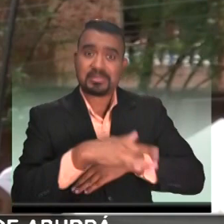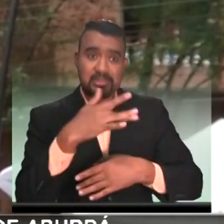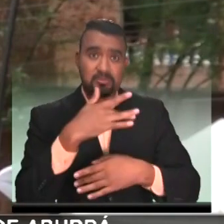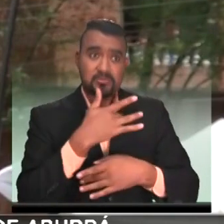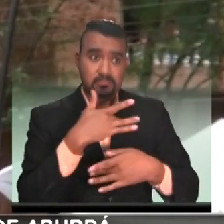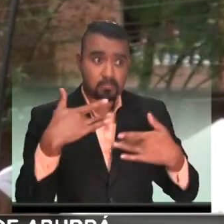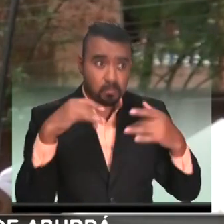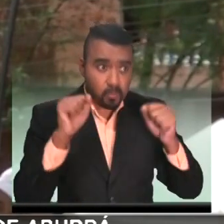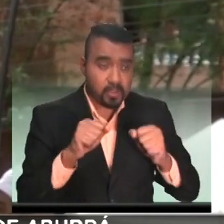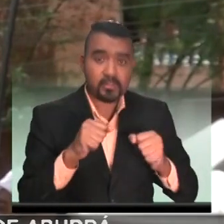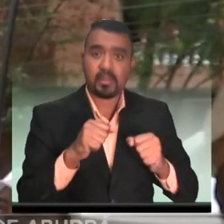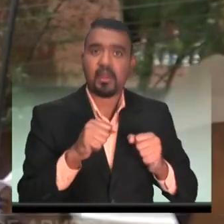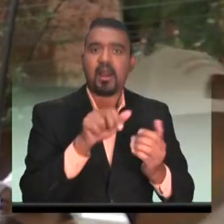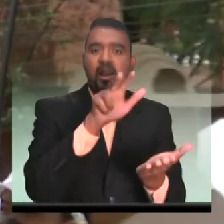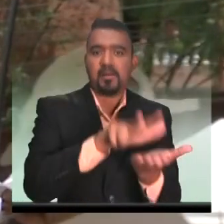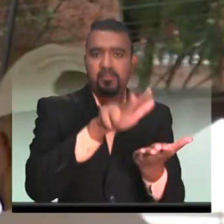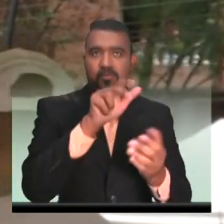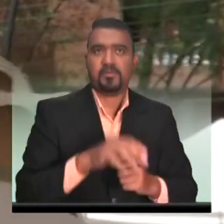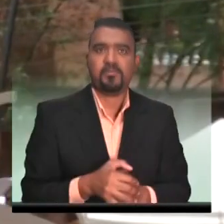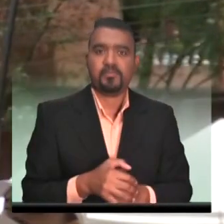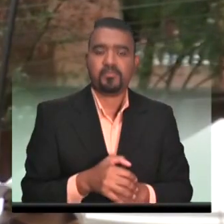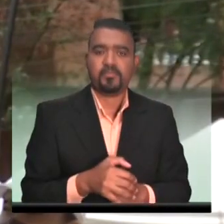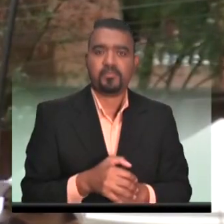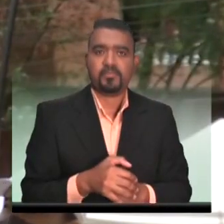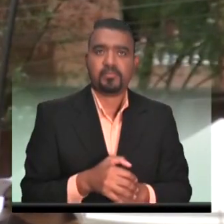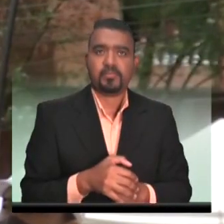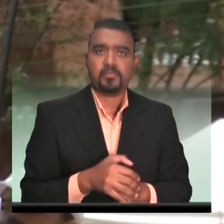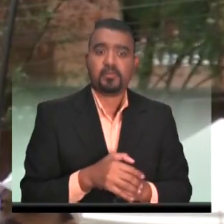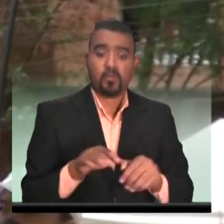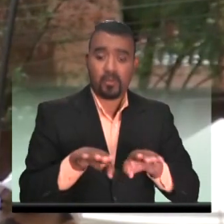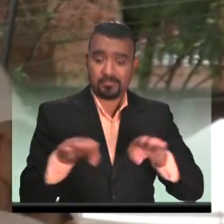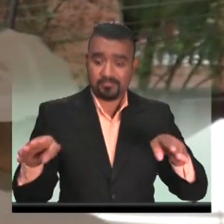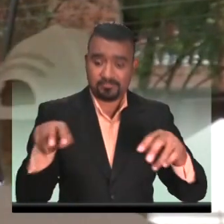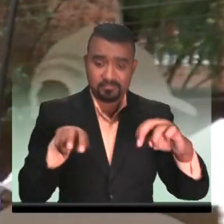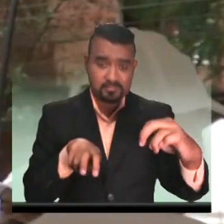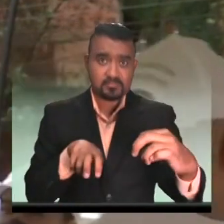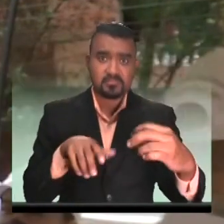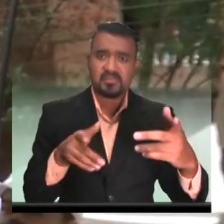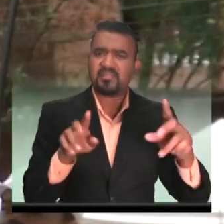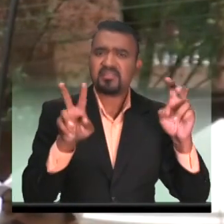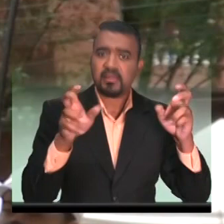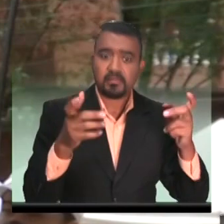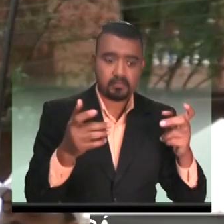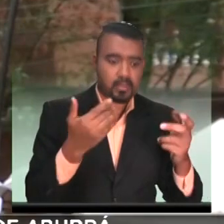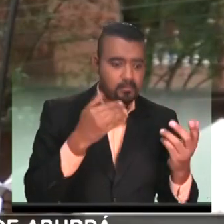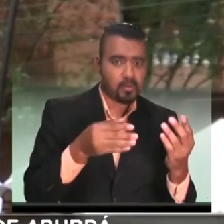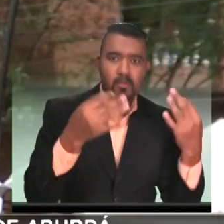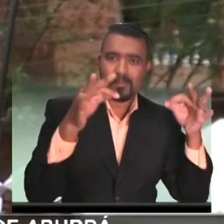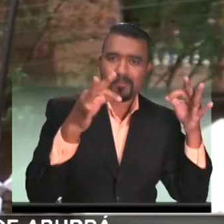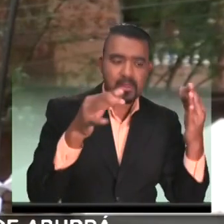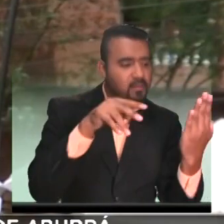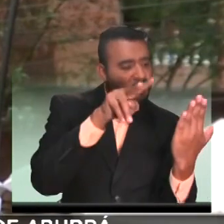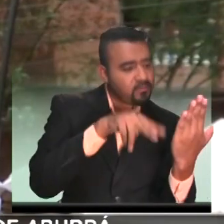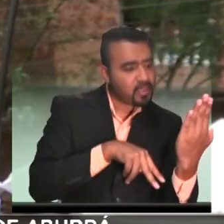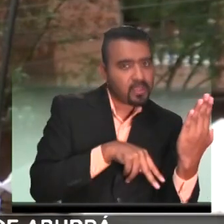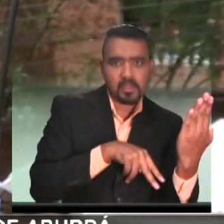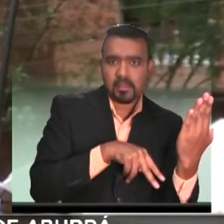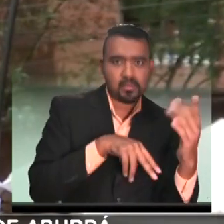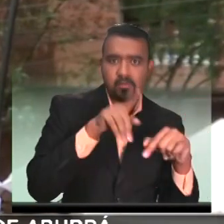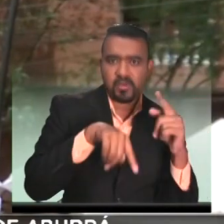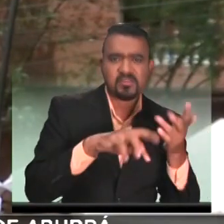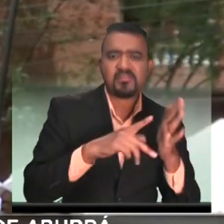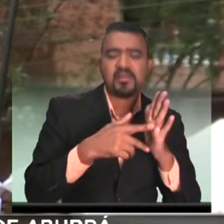al ingreso. Las cartas ya no pueden ser cartas físicas, sino virtuales. El pago tiene que ser un pago